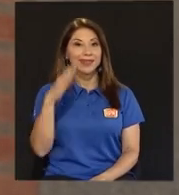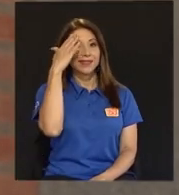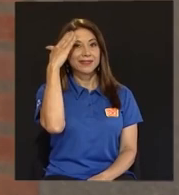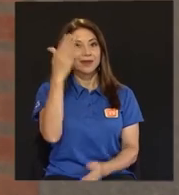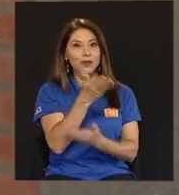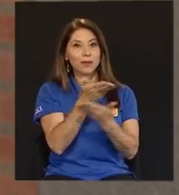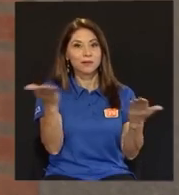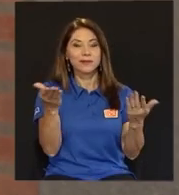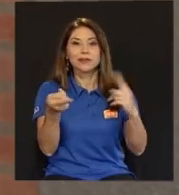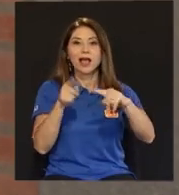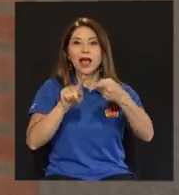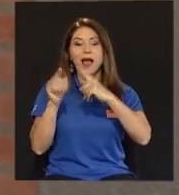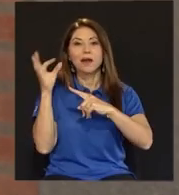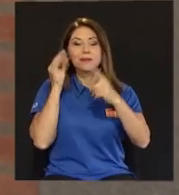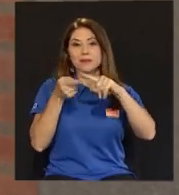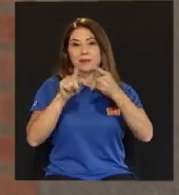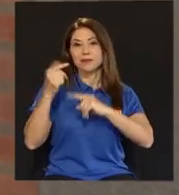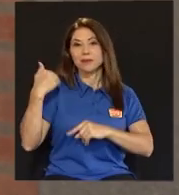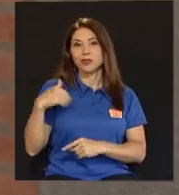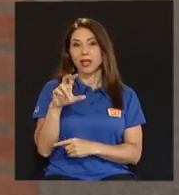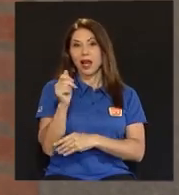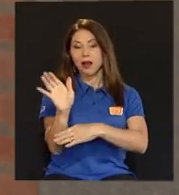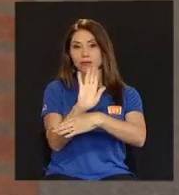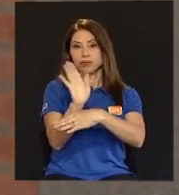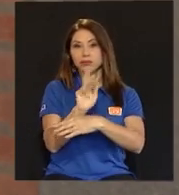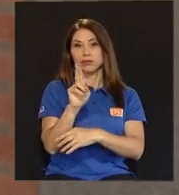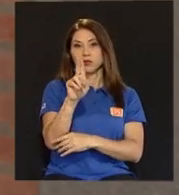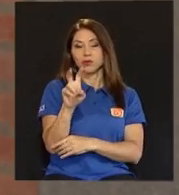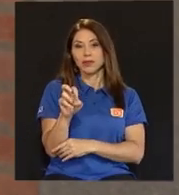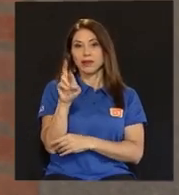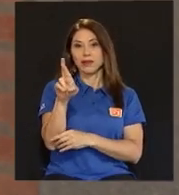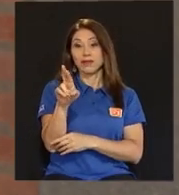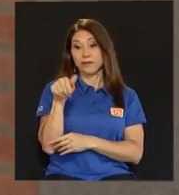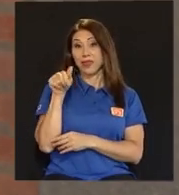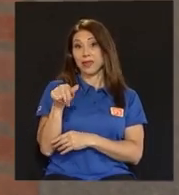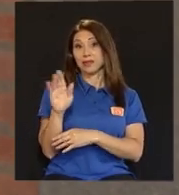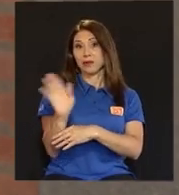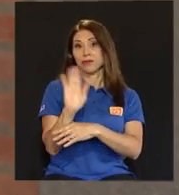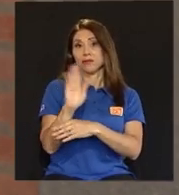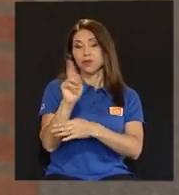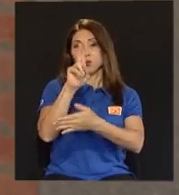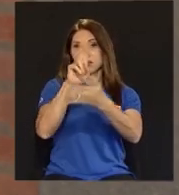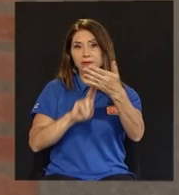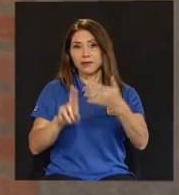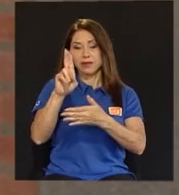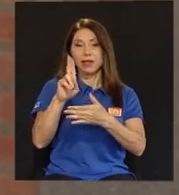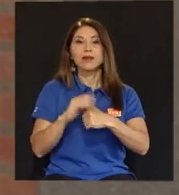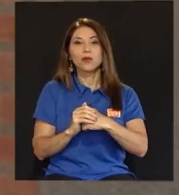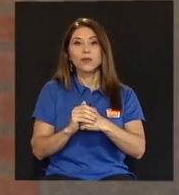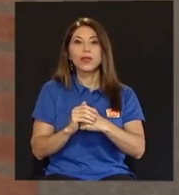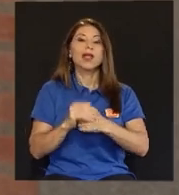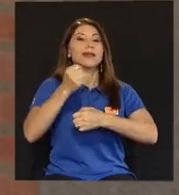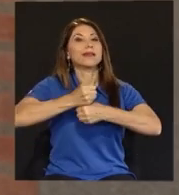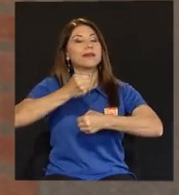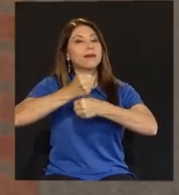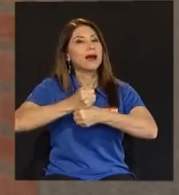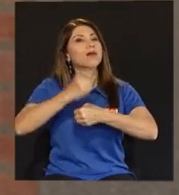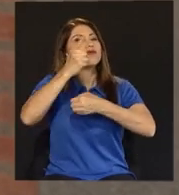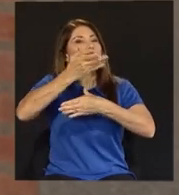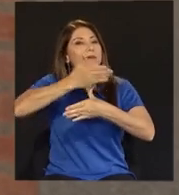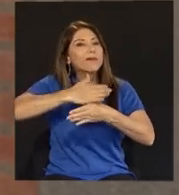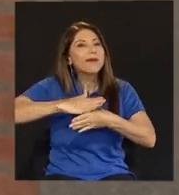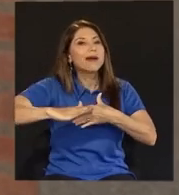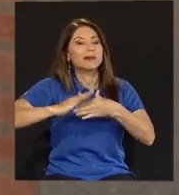Saludamos, amigas y amigos de Canal UCR, este medio televisivo universitario que se paga